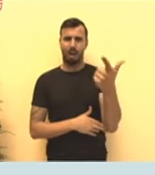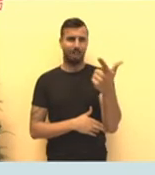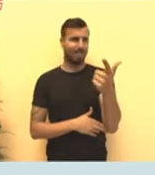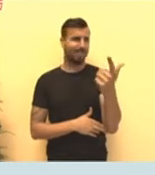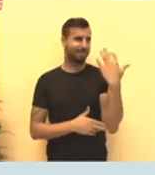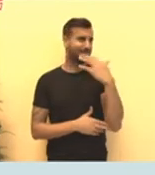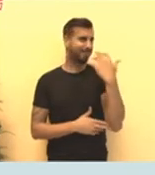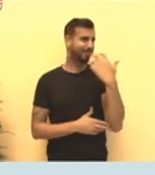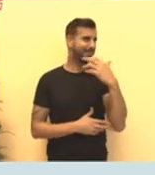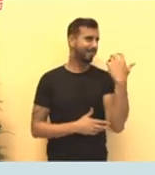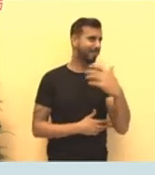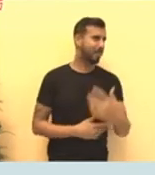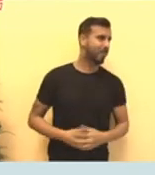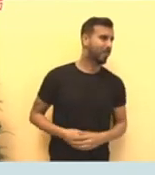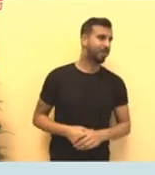Qué agresiva.